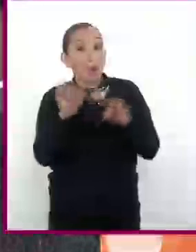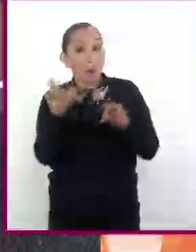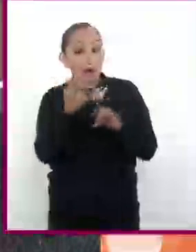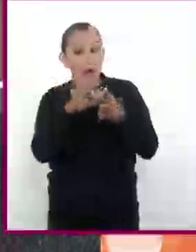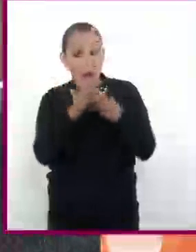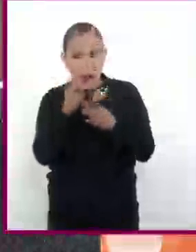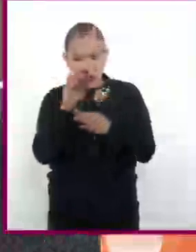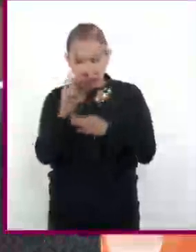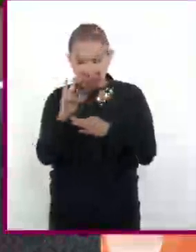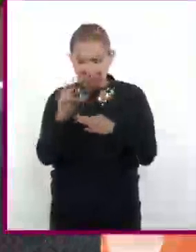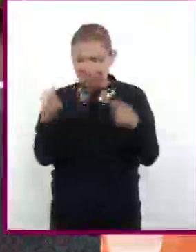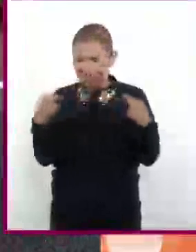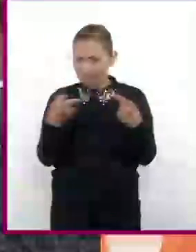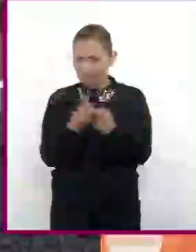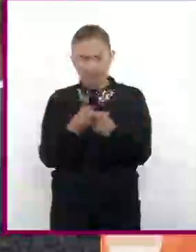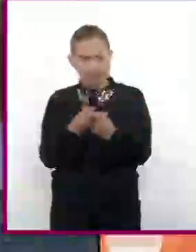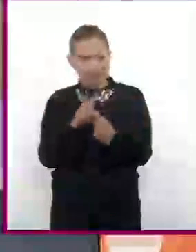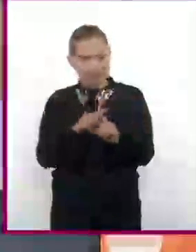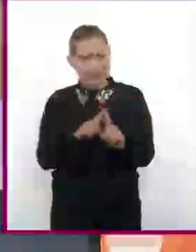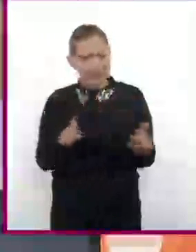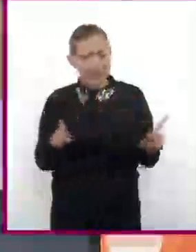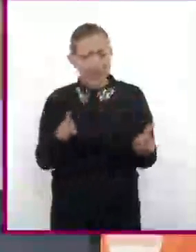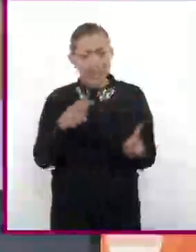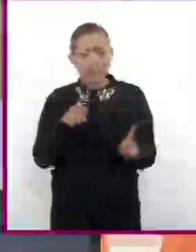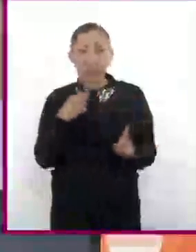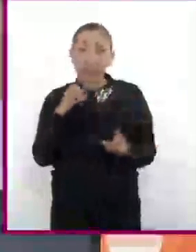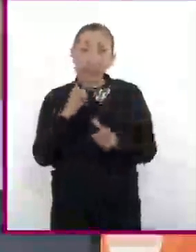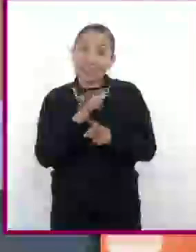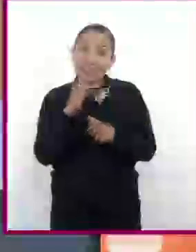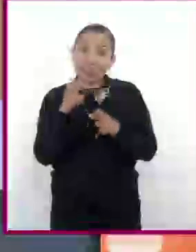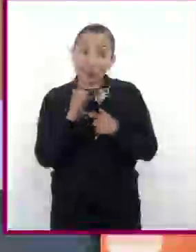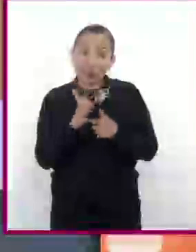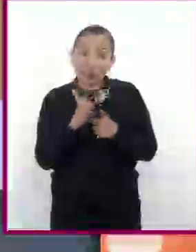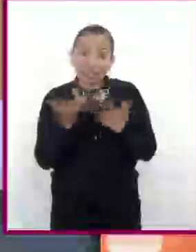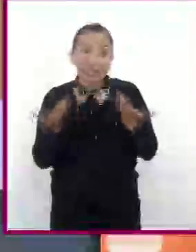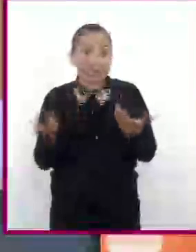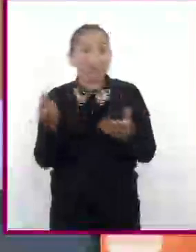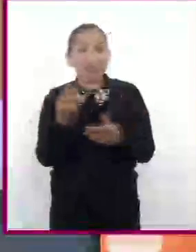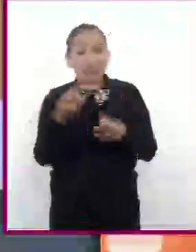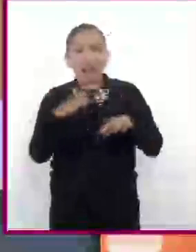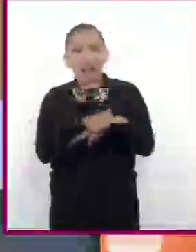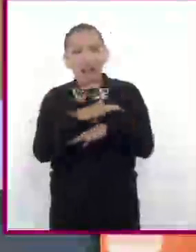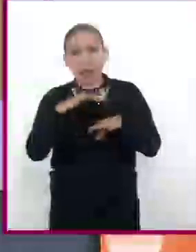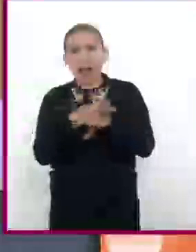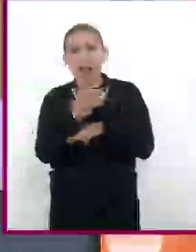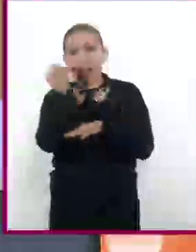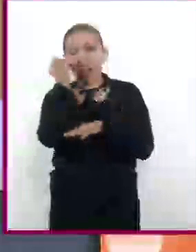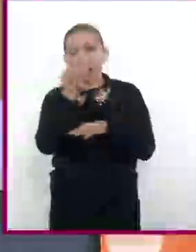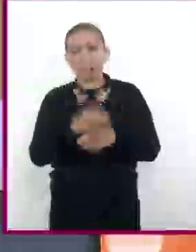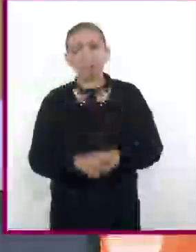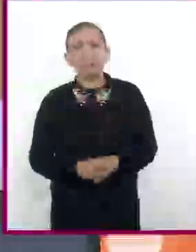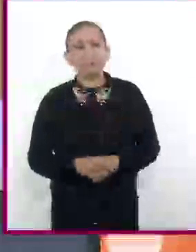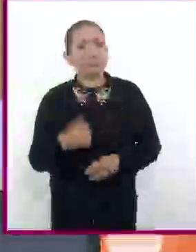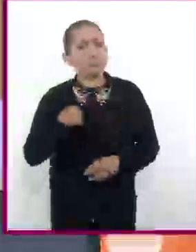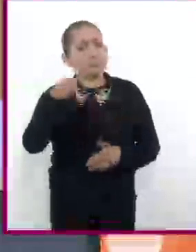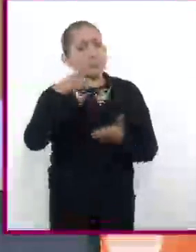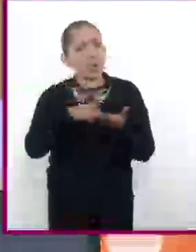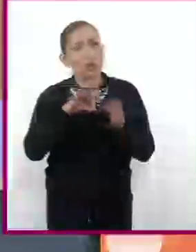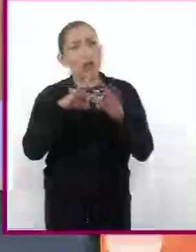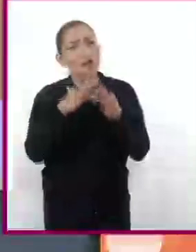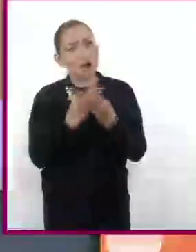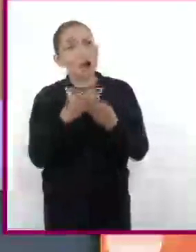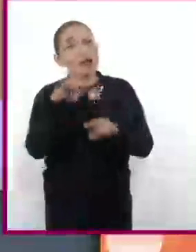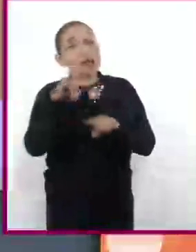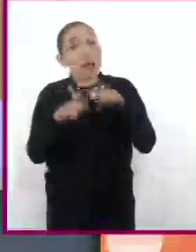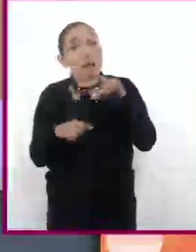las observaciones no se ajustan, pues es necesario cambiarlo. Yo creo que los modelos se